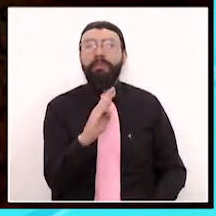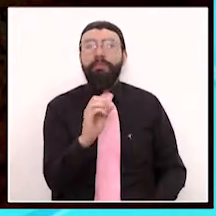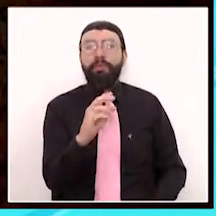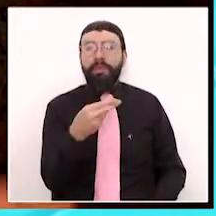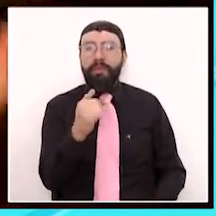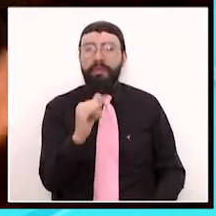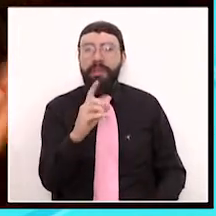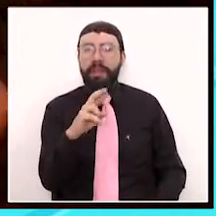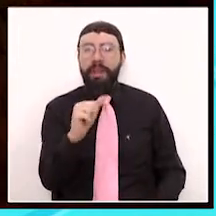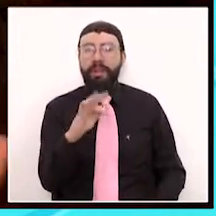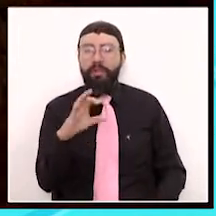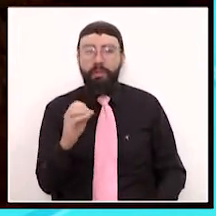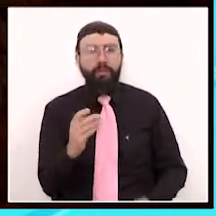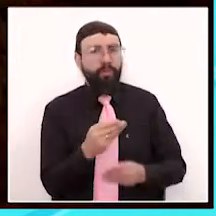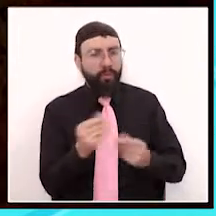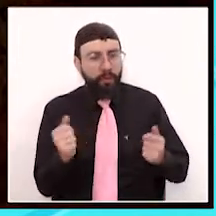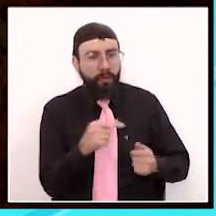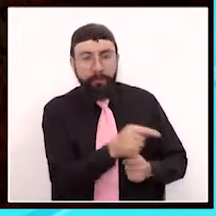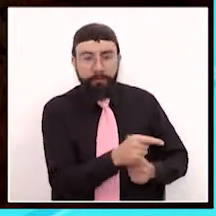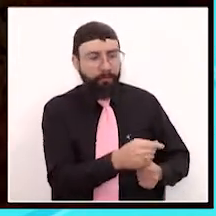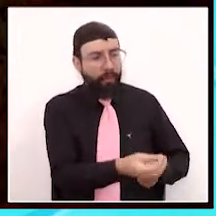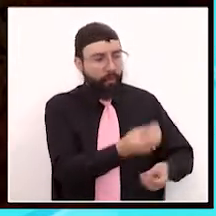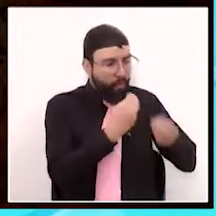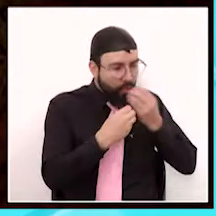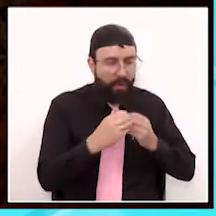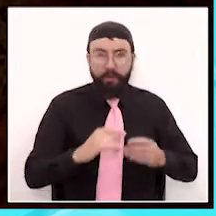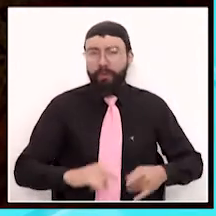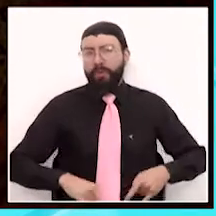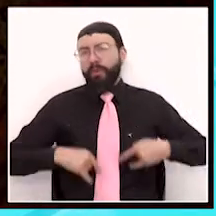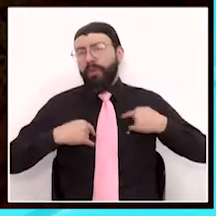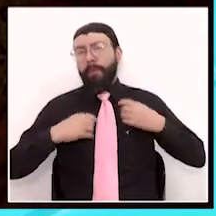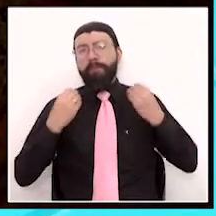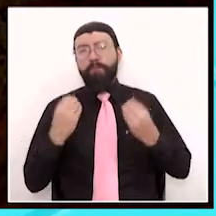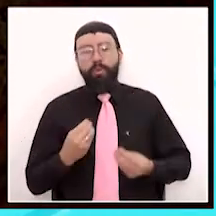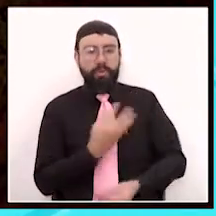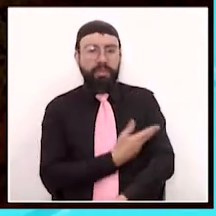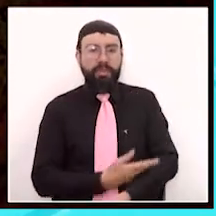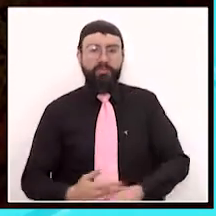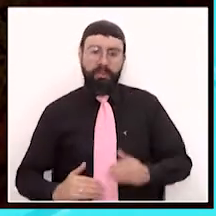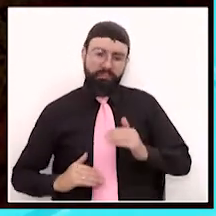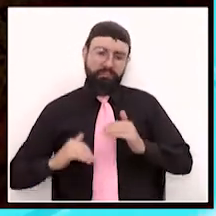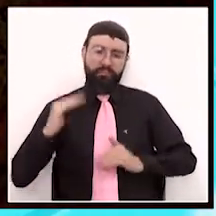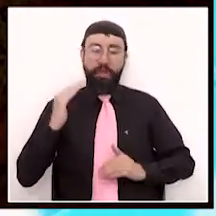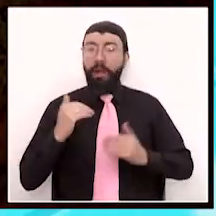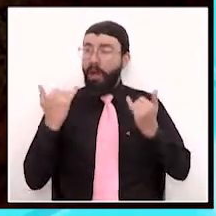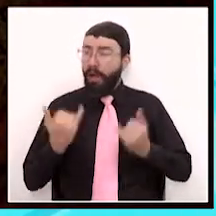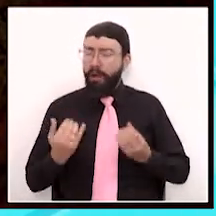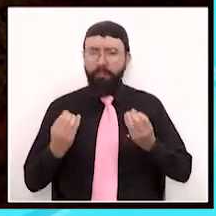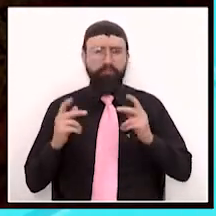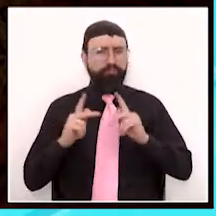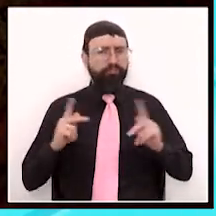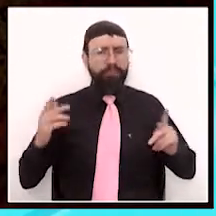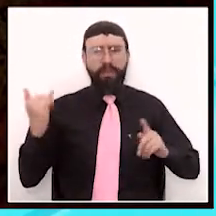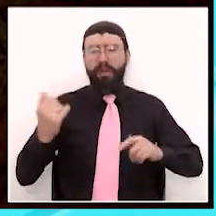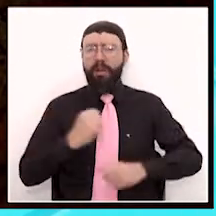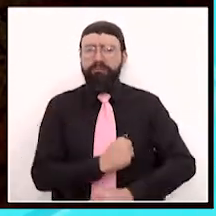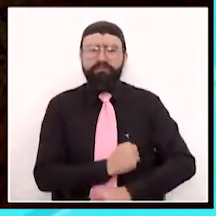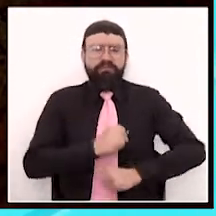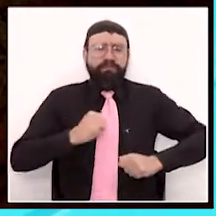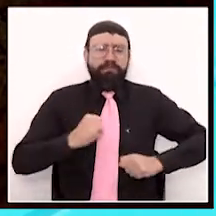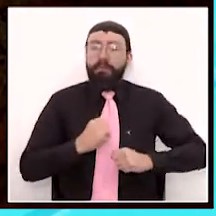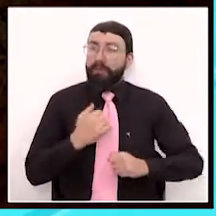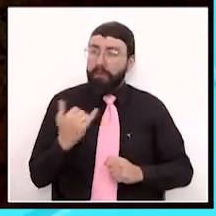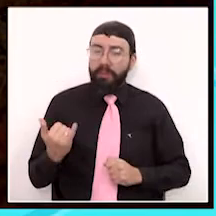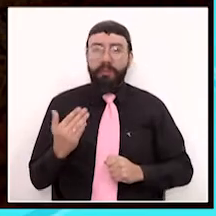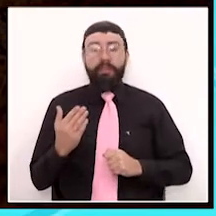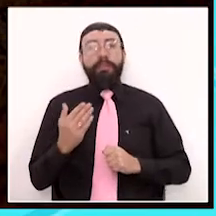que elevan la cantidad de azúcar en nuestra sangre. Entonces sí hay una epidemia ahorita de obesidad, de síndrome metabólico y de diabetes,